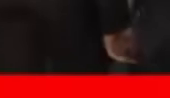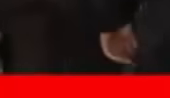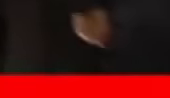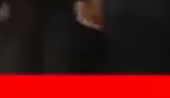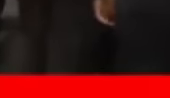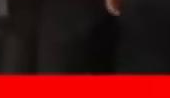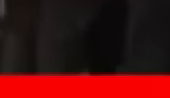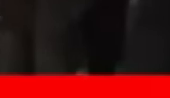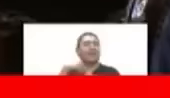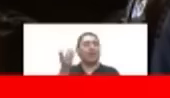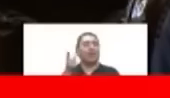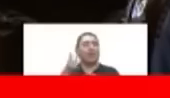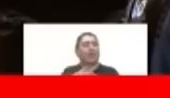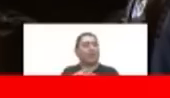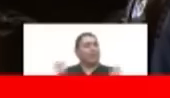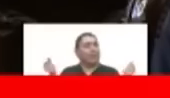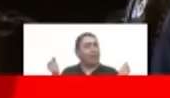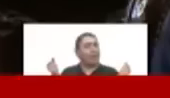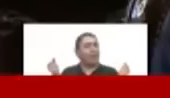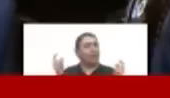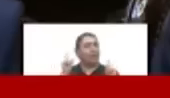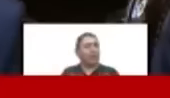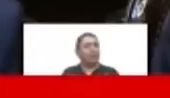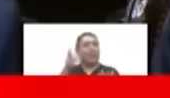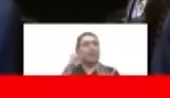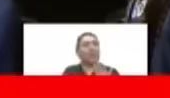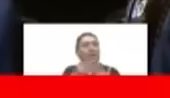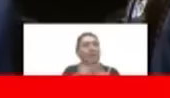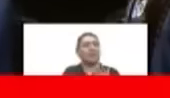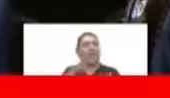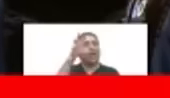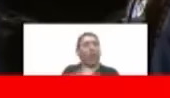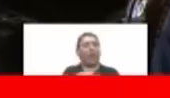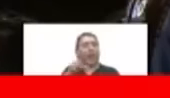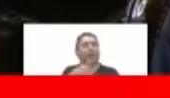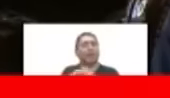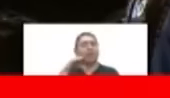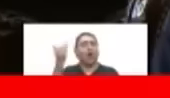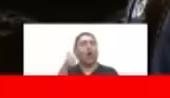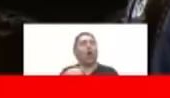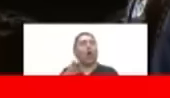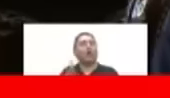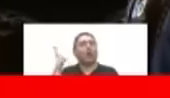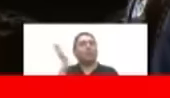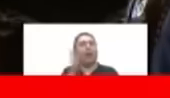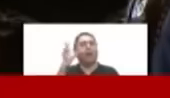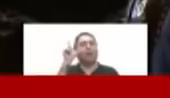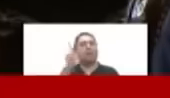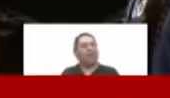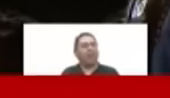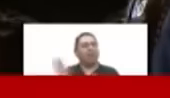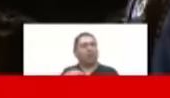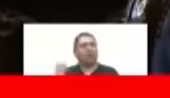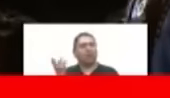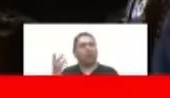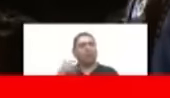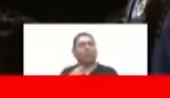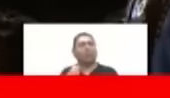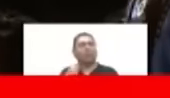queremos los grandes. No se quieren los chicos, pero los grandes nos queremos porque estuvimos, no, ni hablar de la persecución que